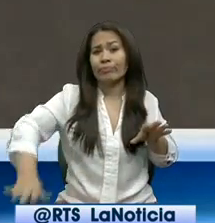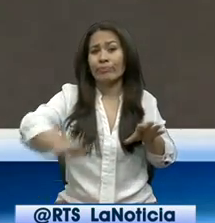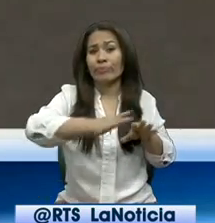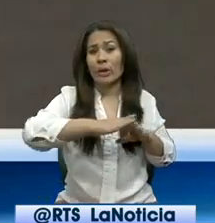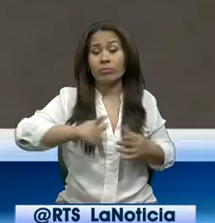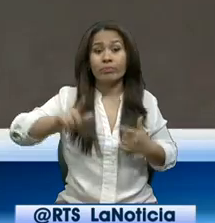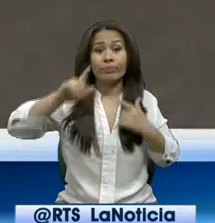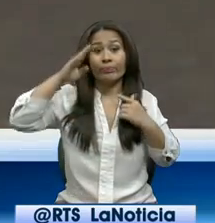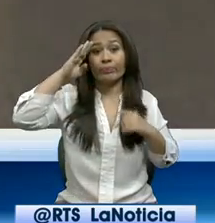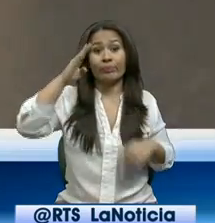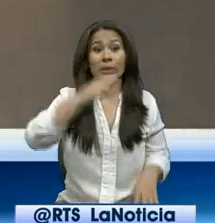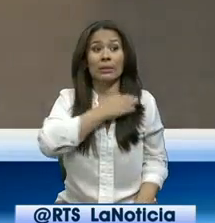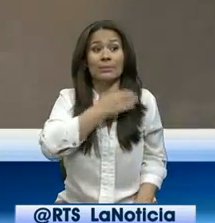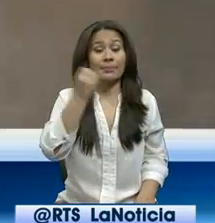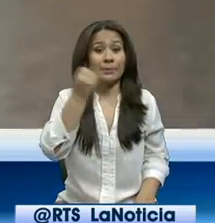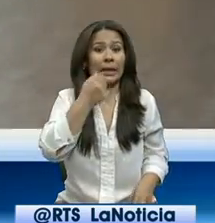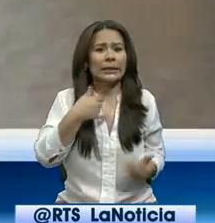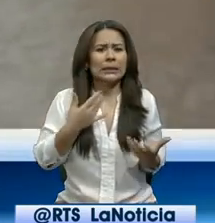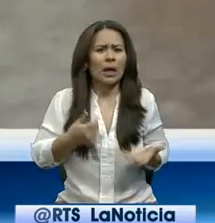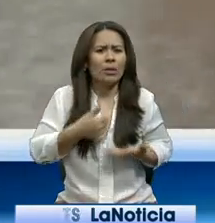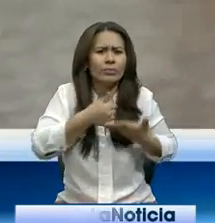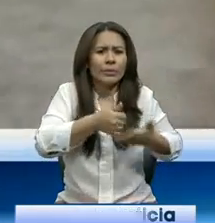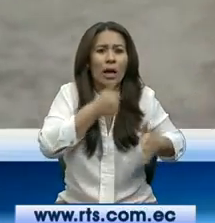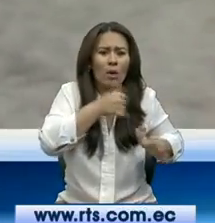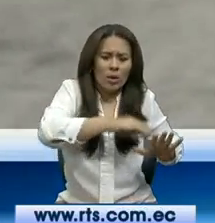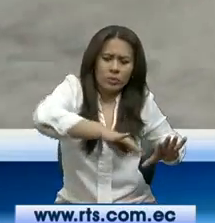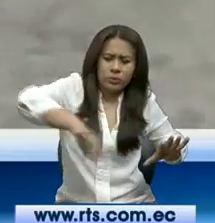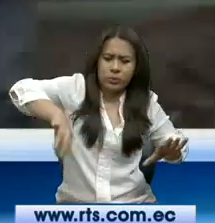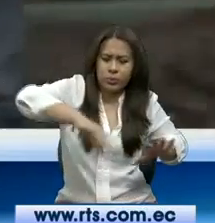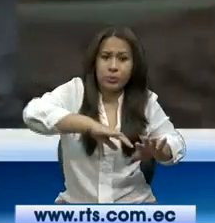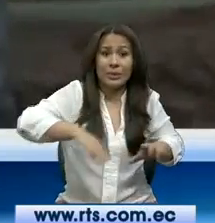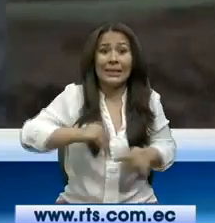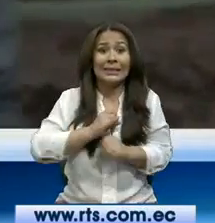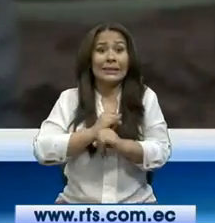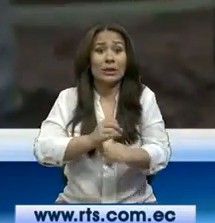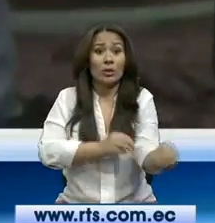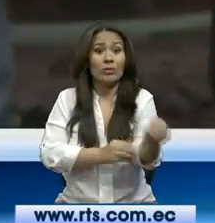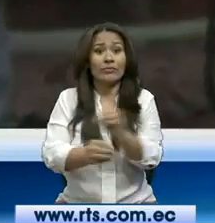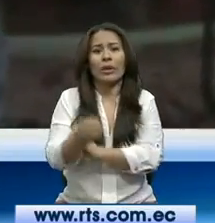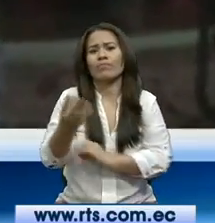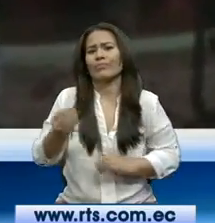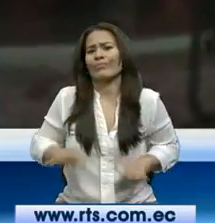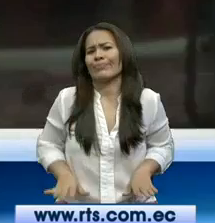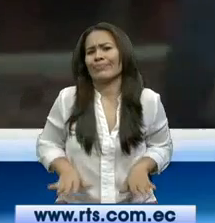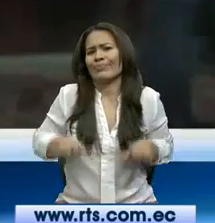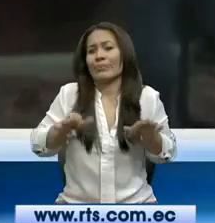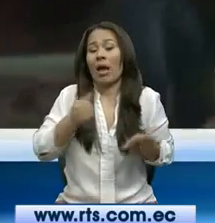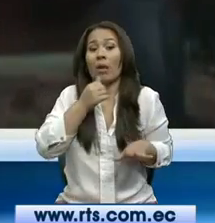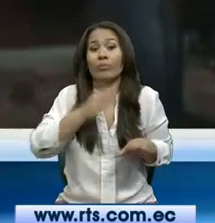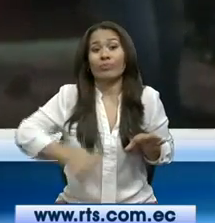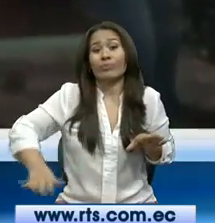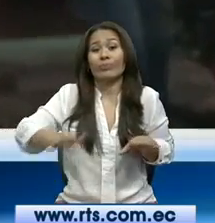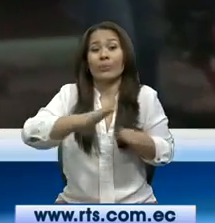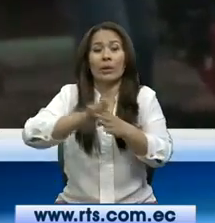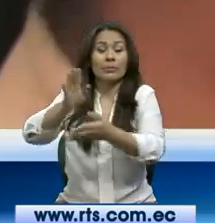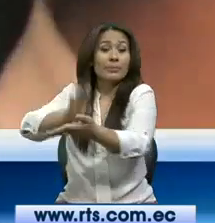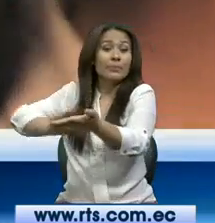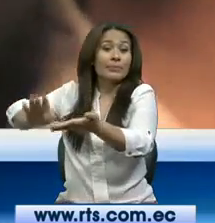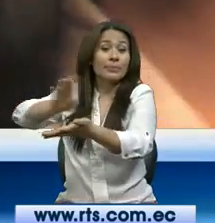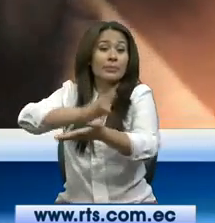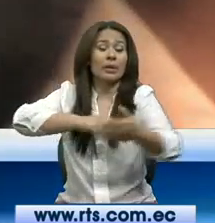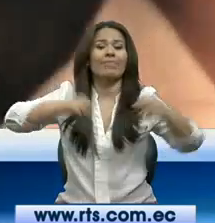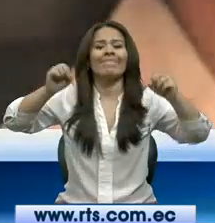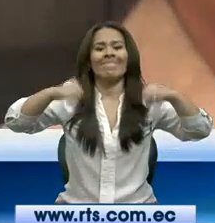el personal trataba de sacar el agua que llegaba hasta las oficinas de la institución. Asimismo, otros barrios resultaron afectados.